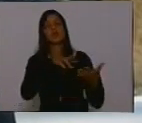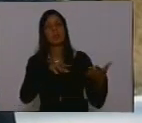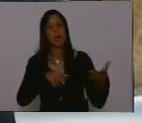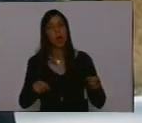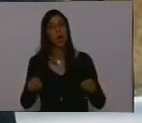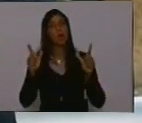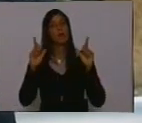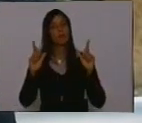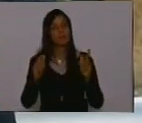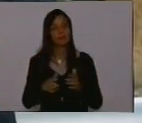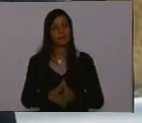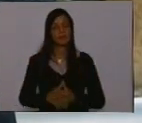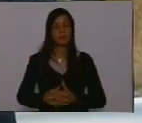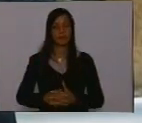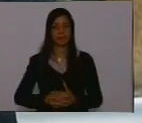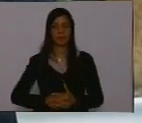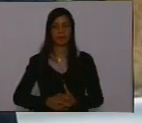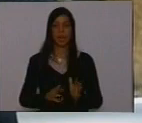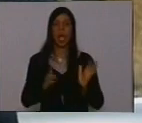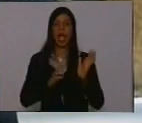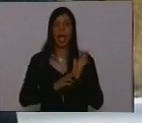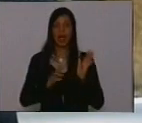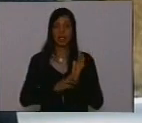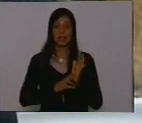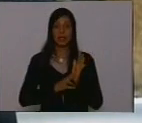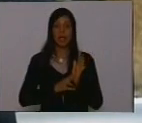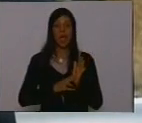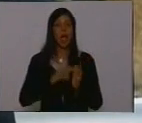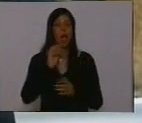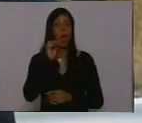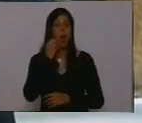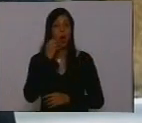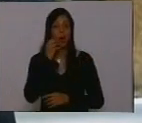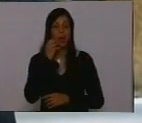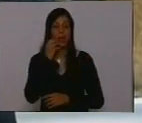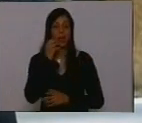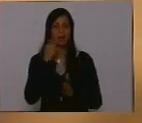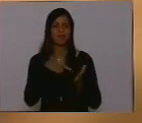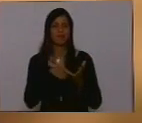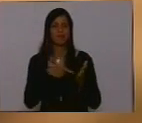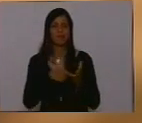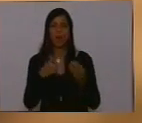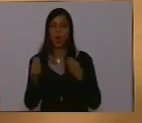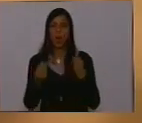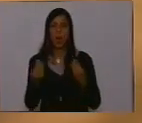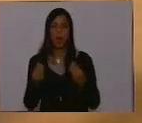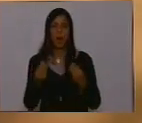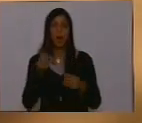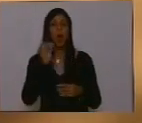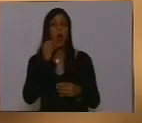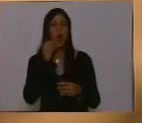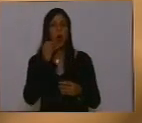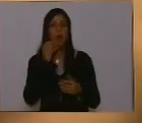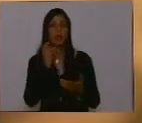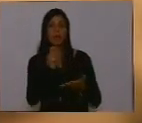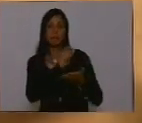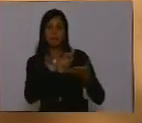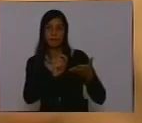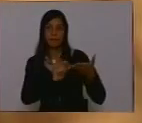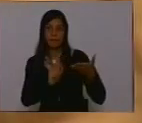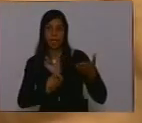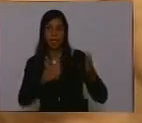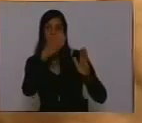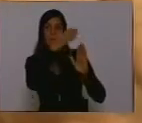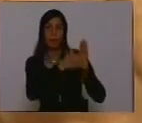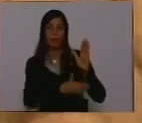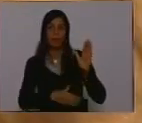La garantía del futuro nuestra juventud mediante la inclusión de un capítulo